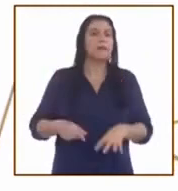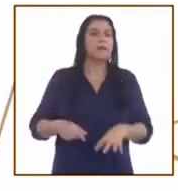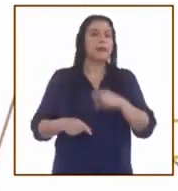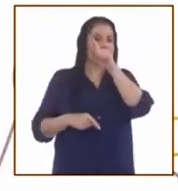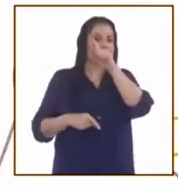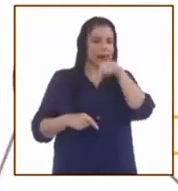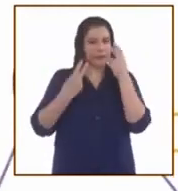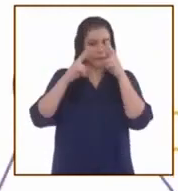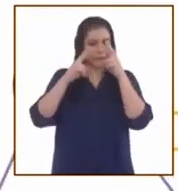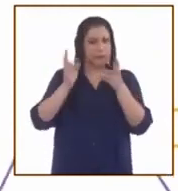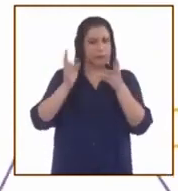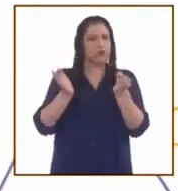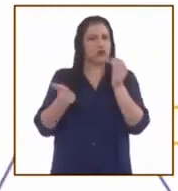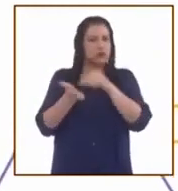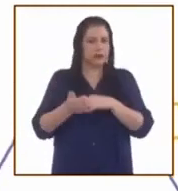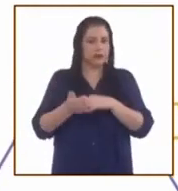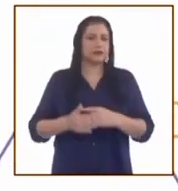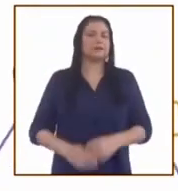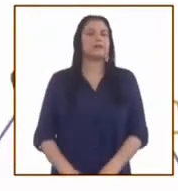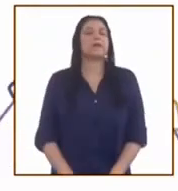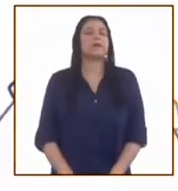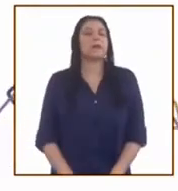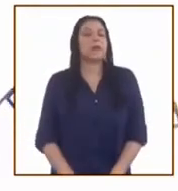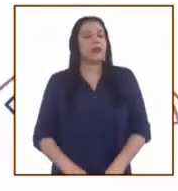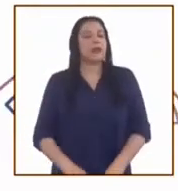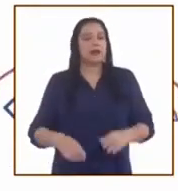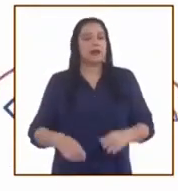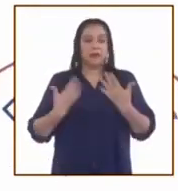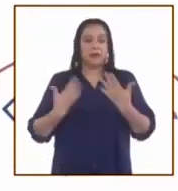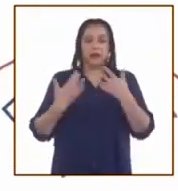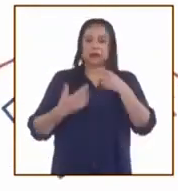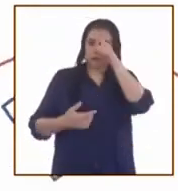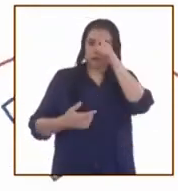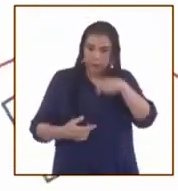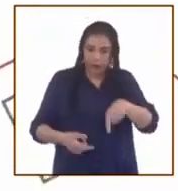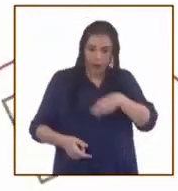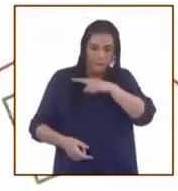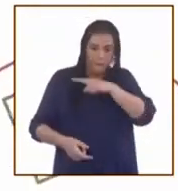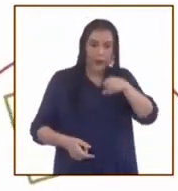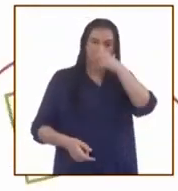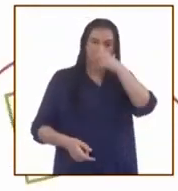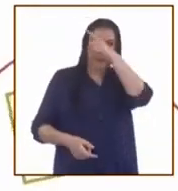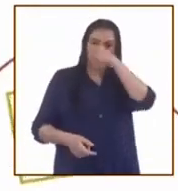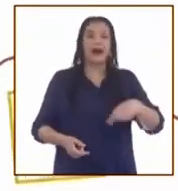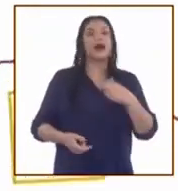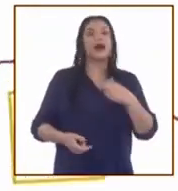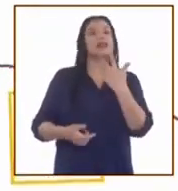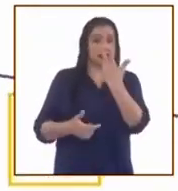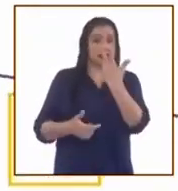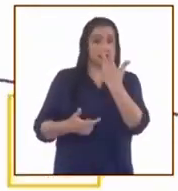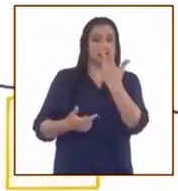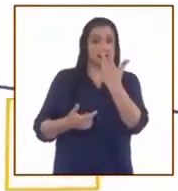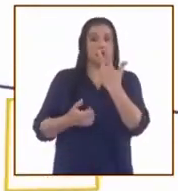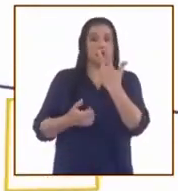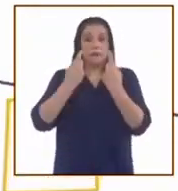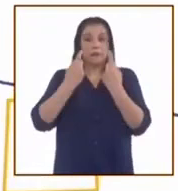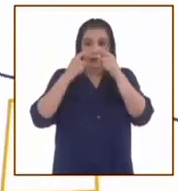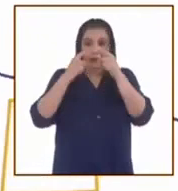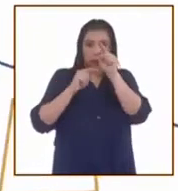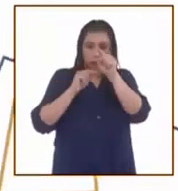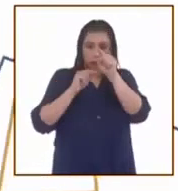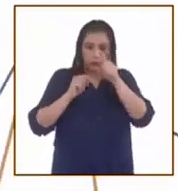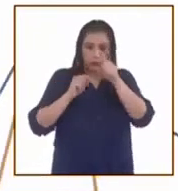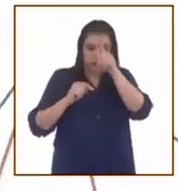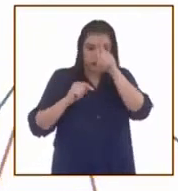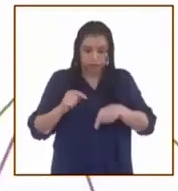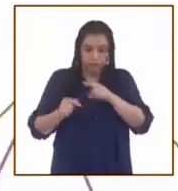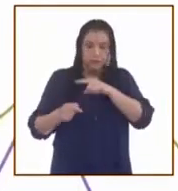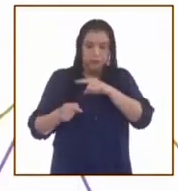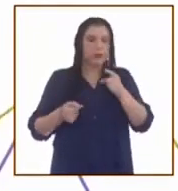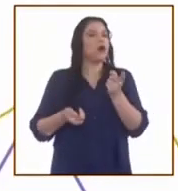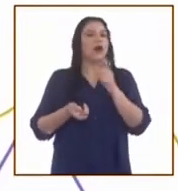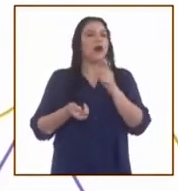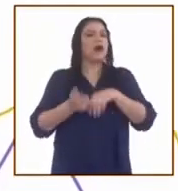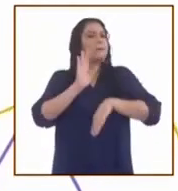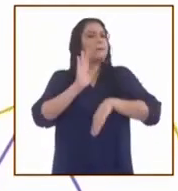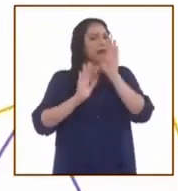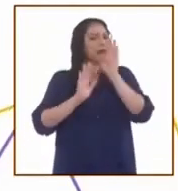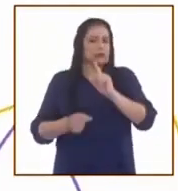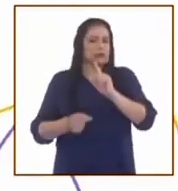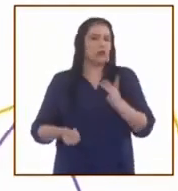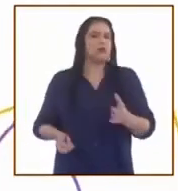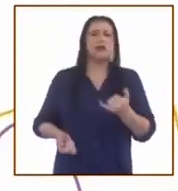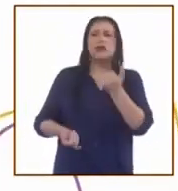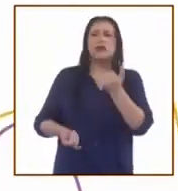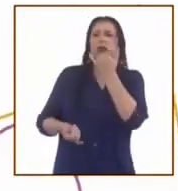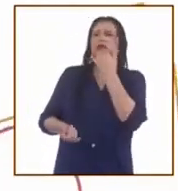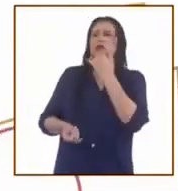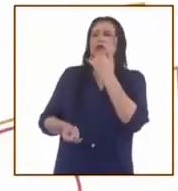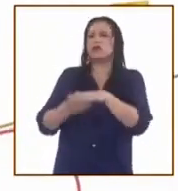nuevo la figura. Aquí se pueden trazar hasta 3 rectas. Hay puntos que pasan por ellas, pero no la mayoría. ¿Qué pasó